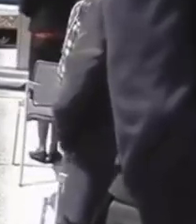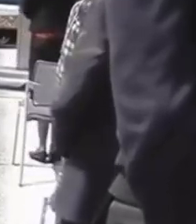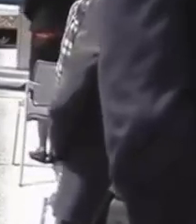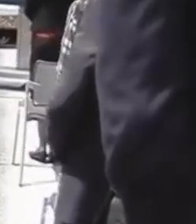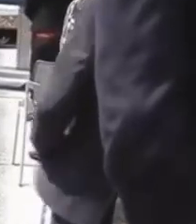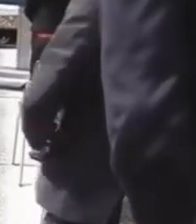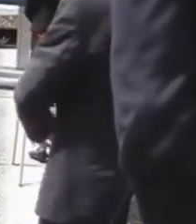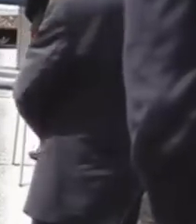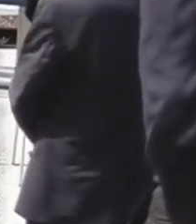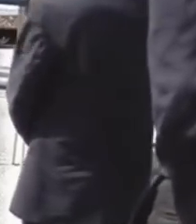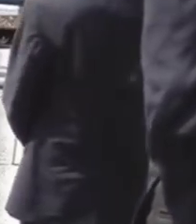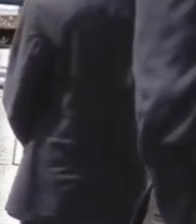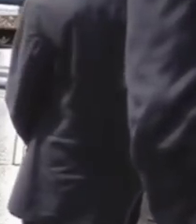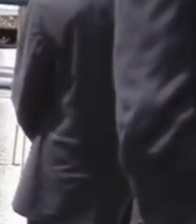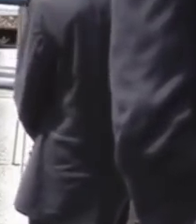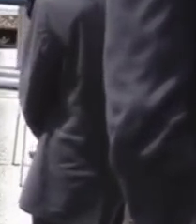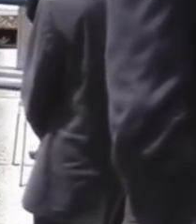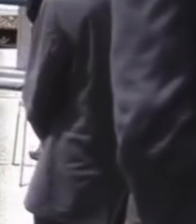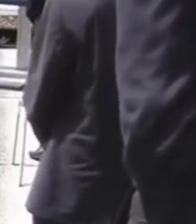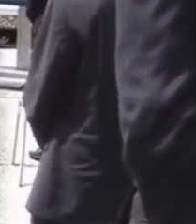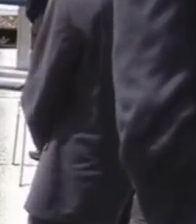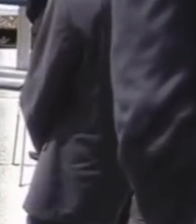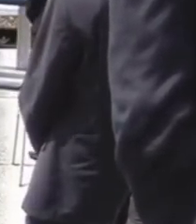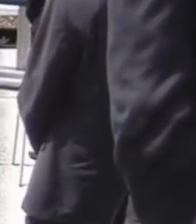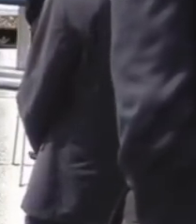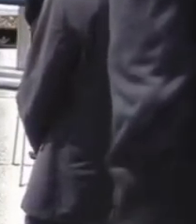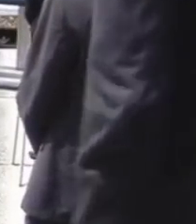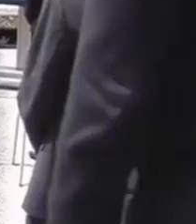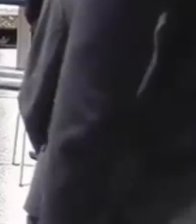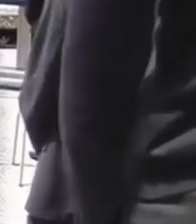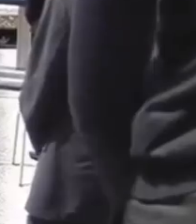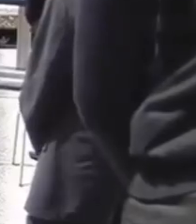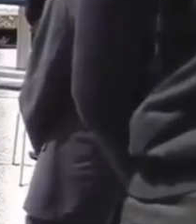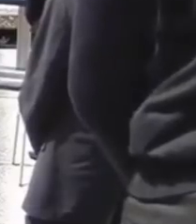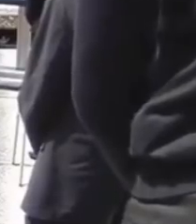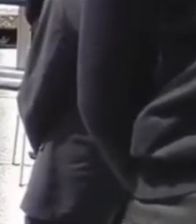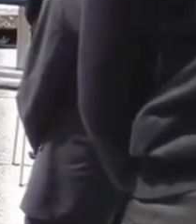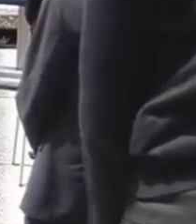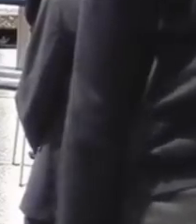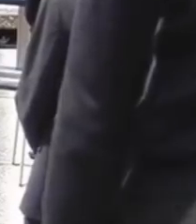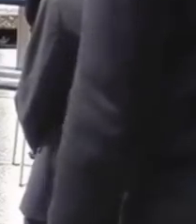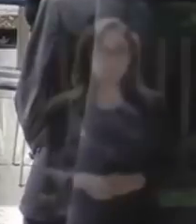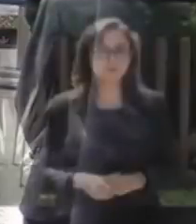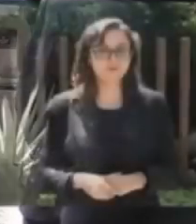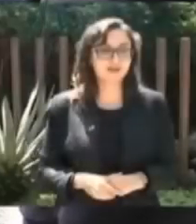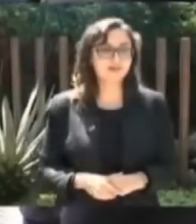nuestro himno nacional mexicano.